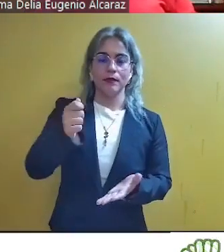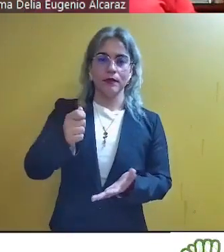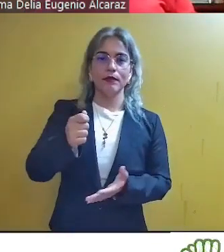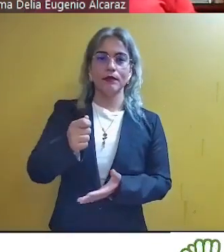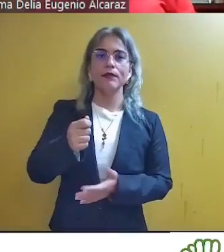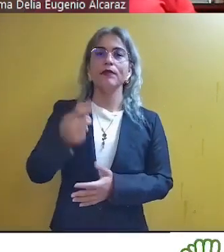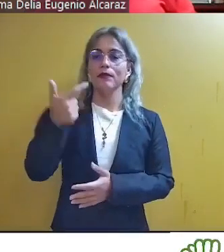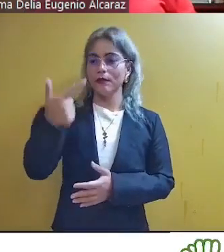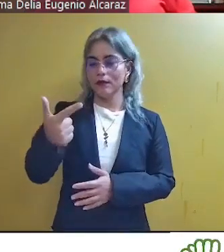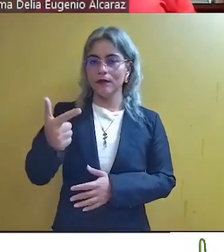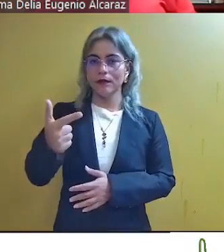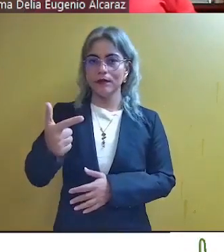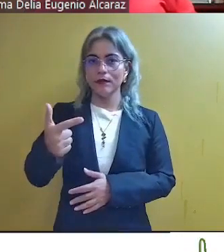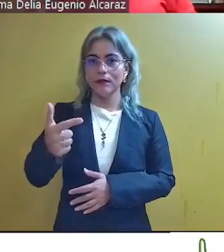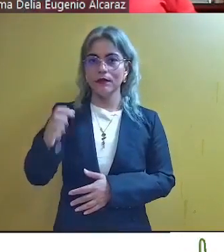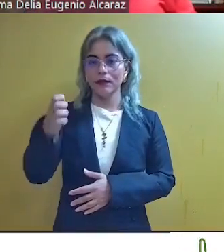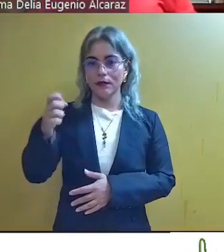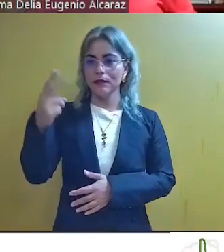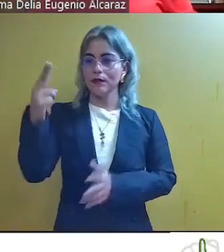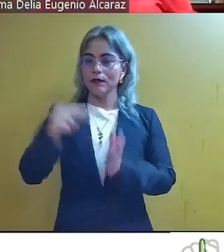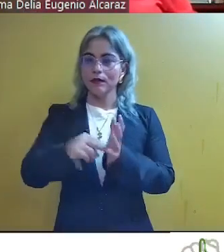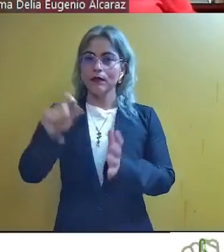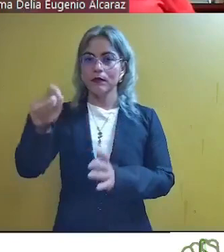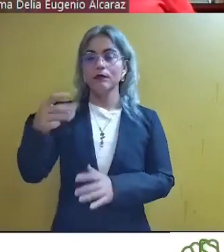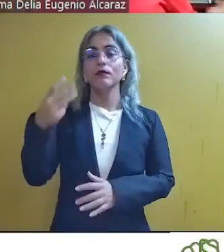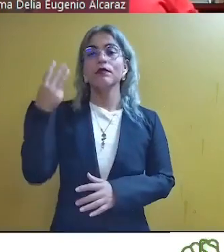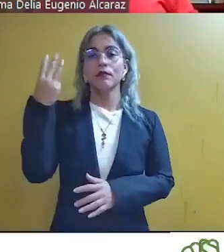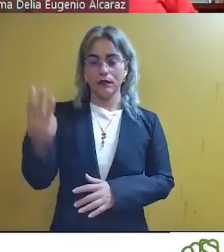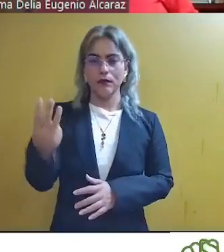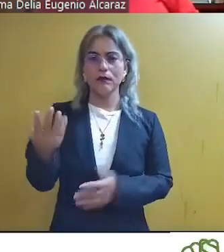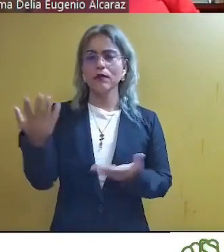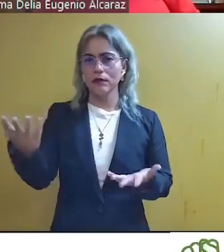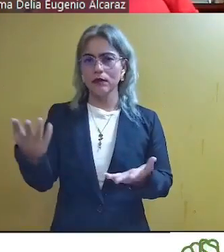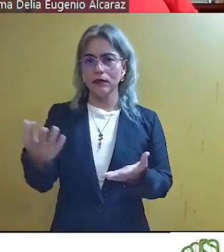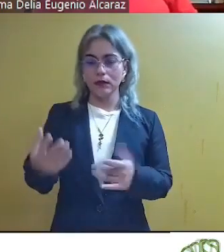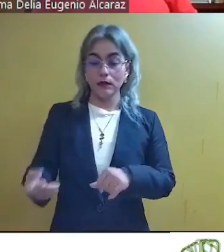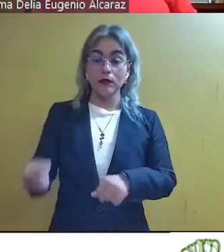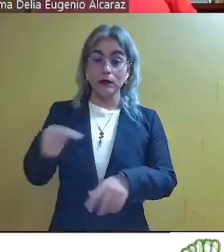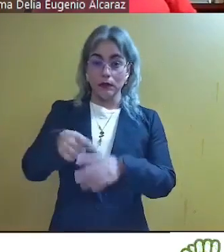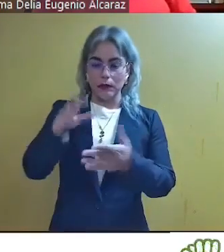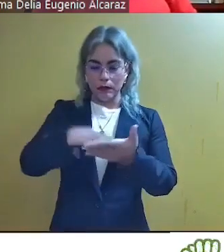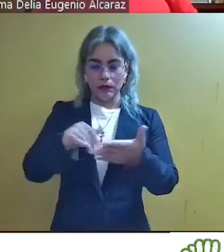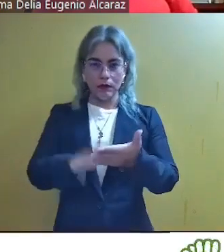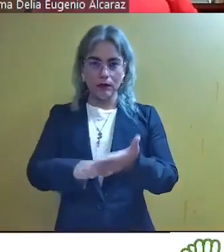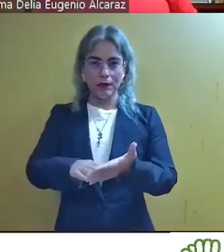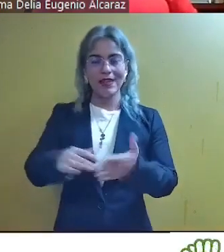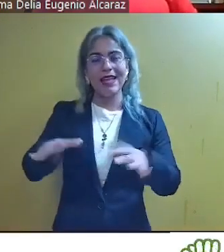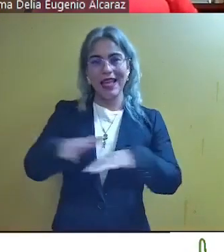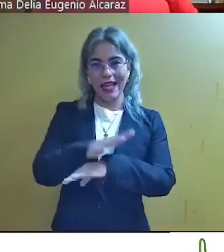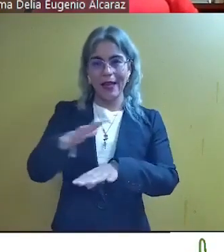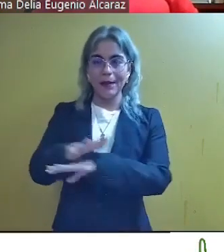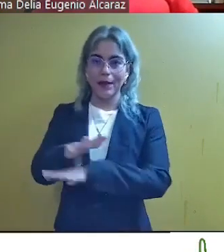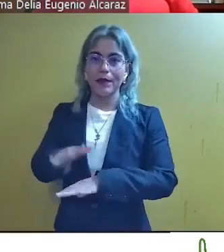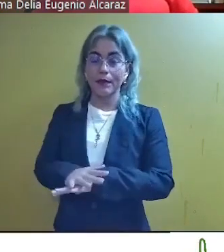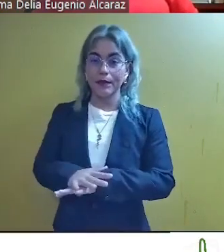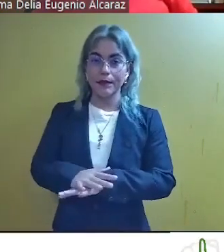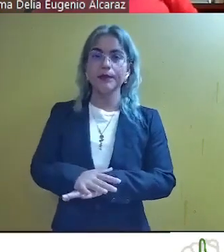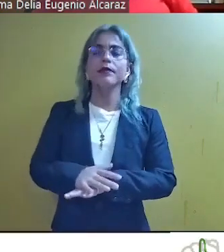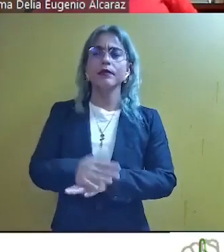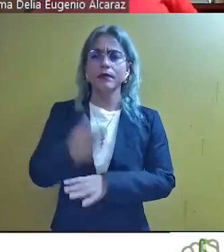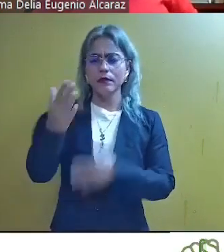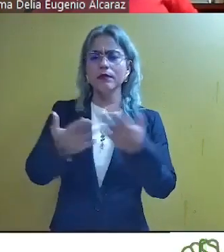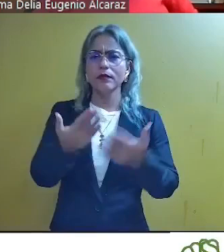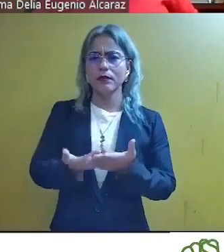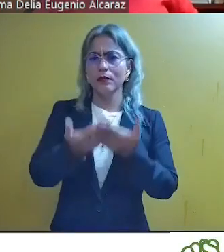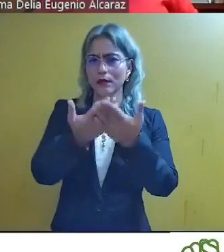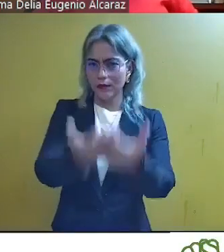parcialmente fundados los medios de impugnación y ordenó modificar la resolución impugnada. por lo que el proyecto de la cuenta propone declarar cumplida la